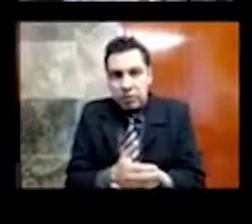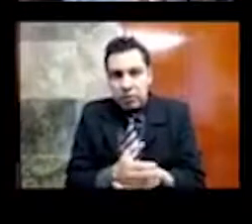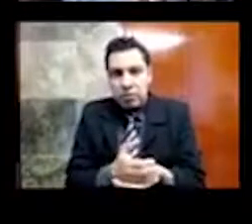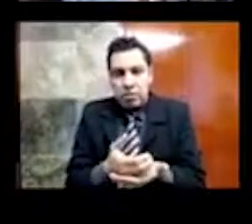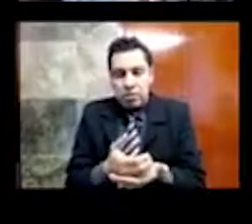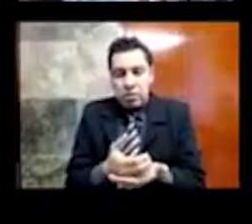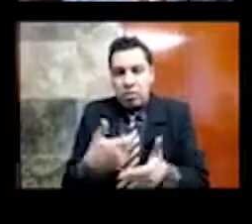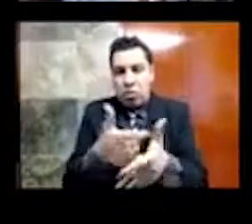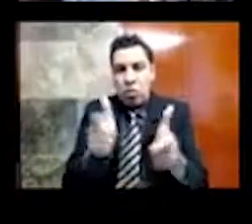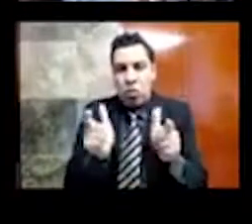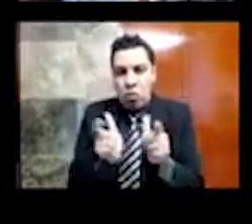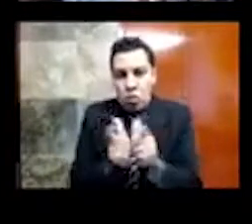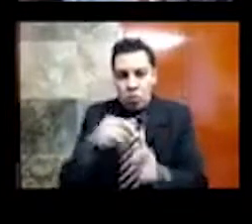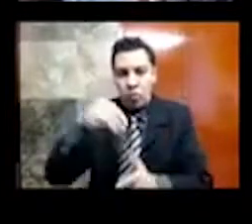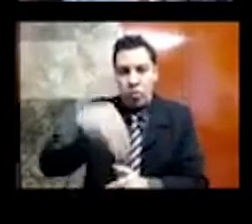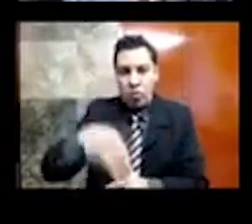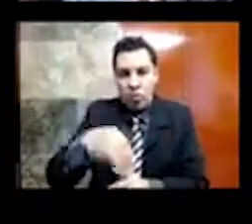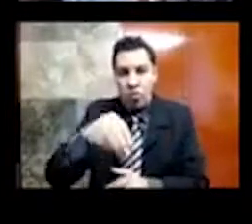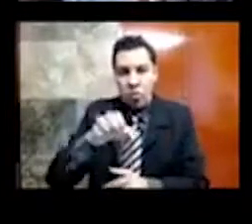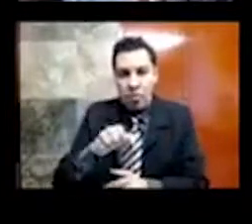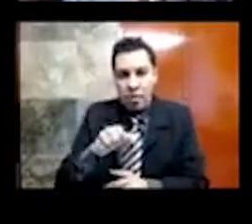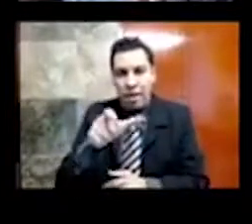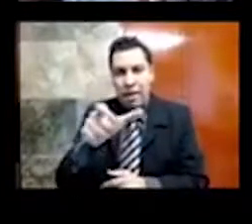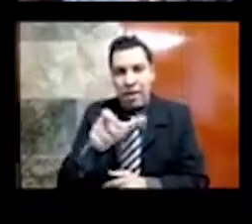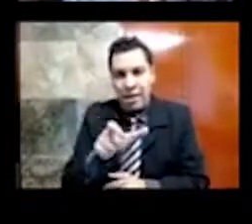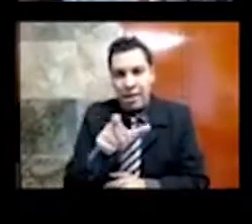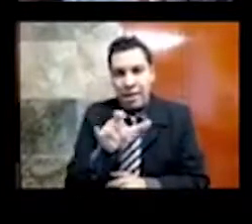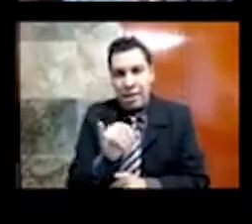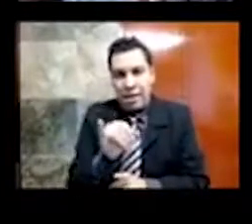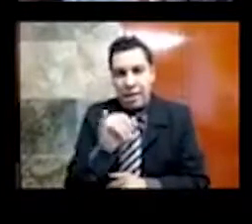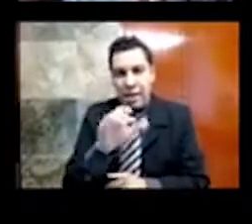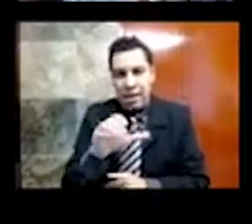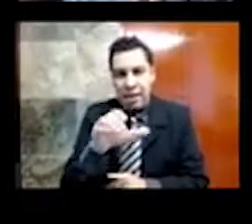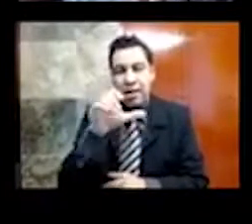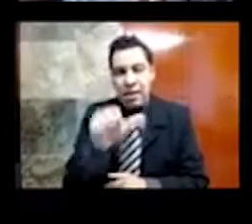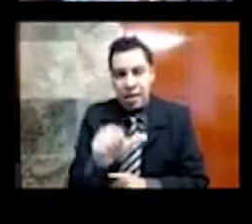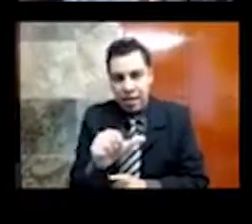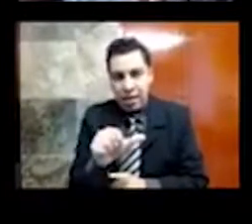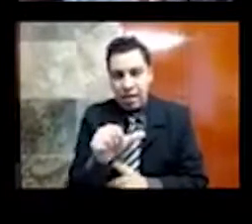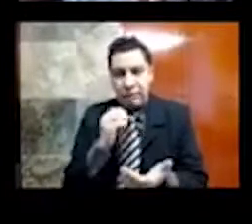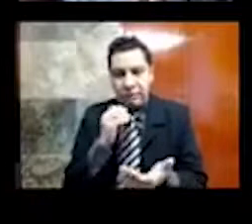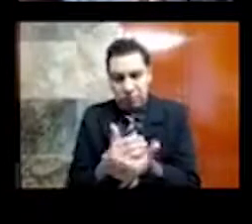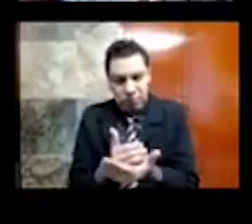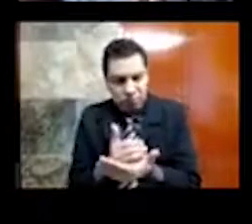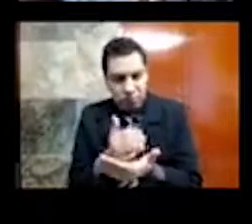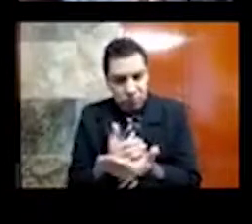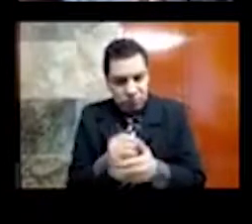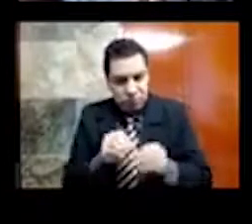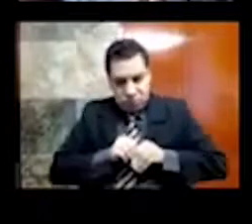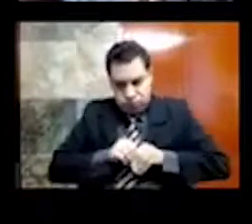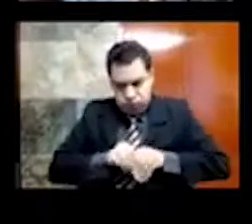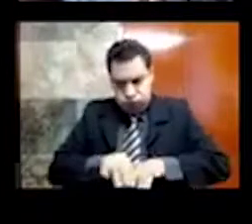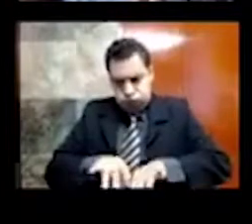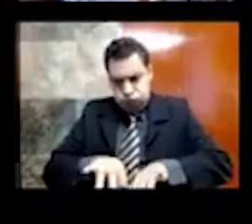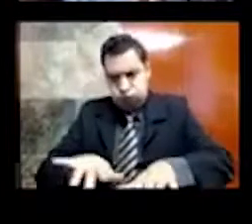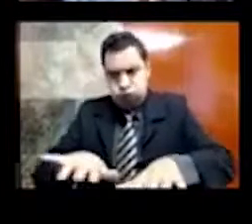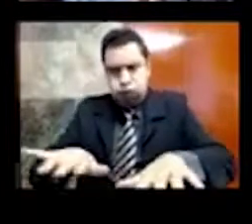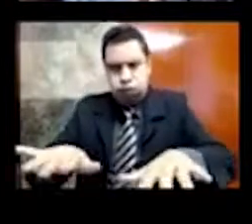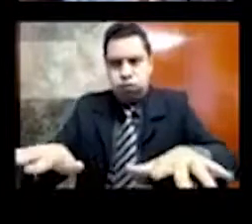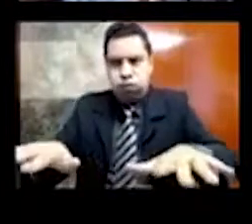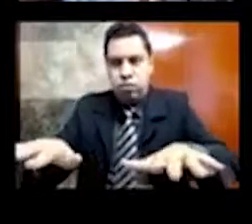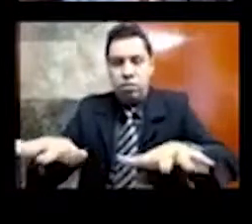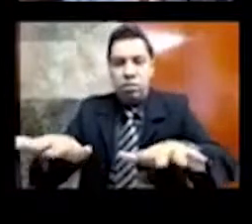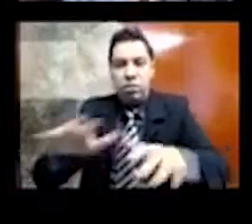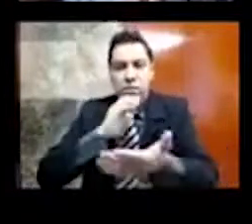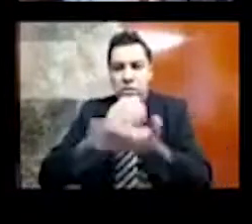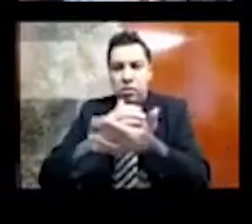¿no? Así entonces es. De alguna manera el que llegara Cortés con todo esto era la posibilidad de nuevas alianzas,